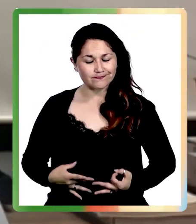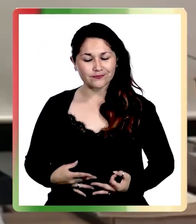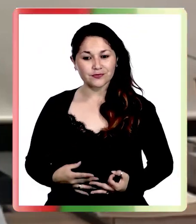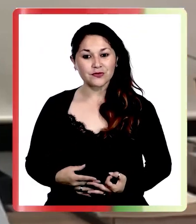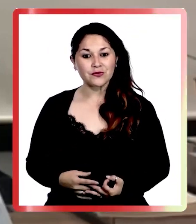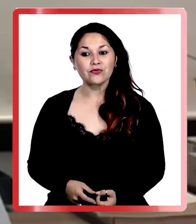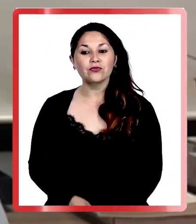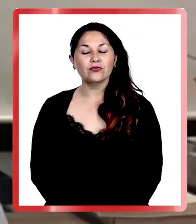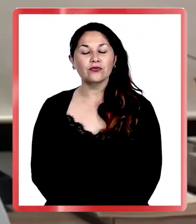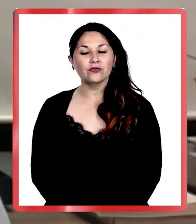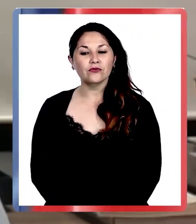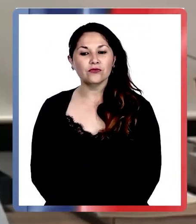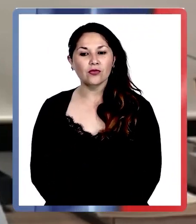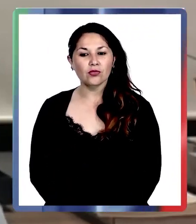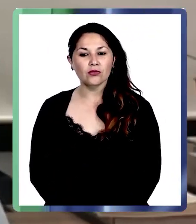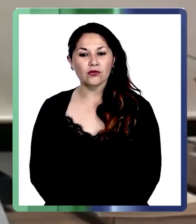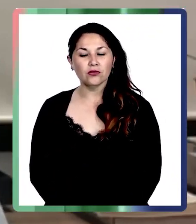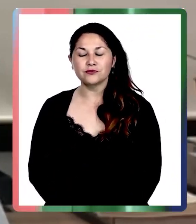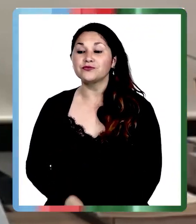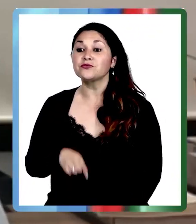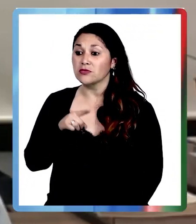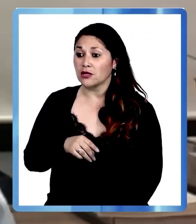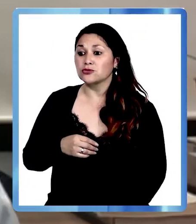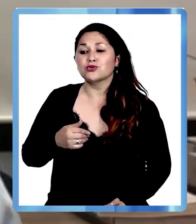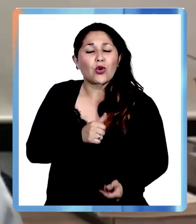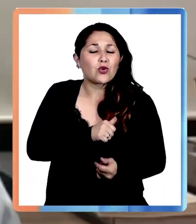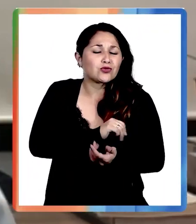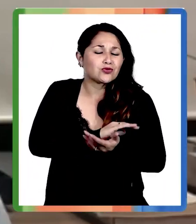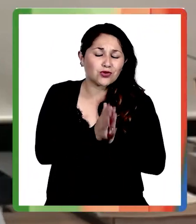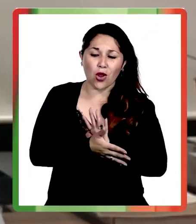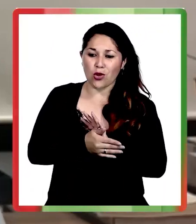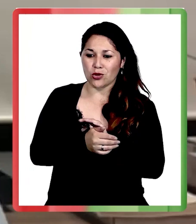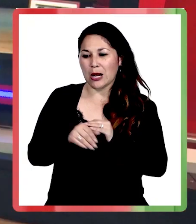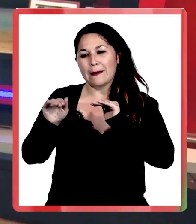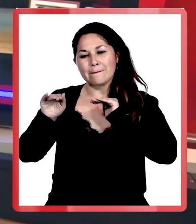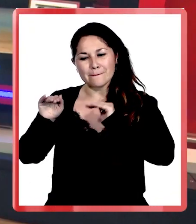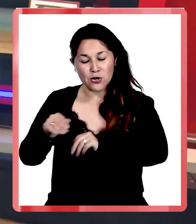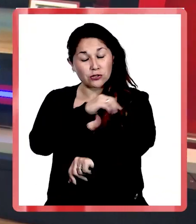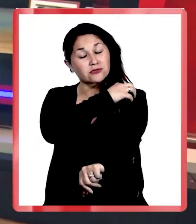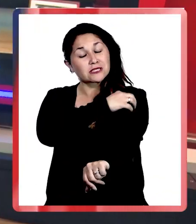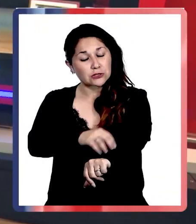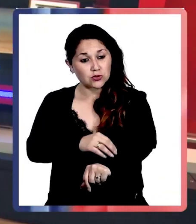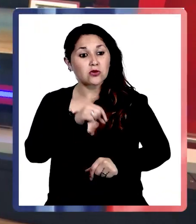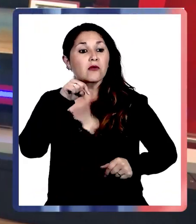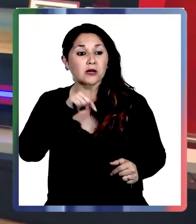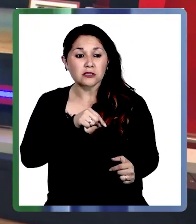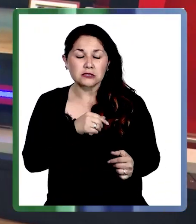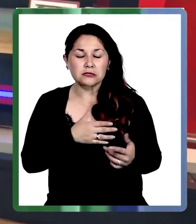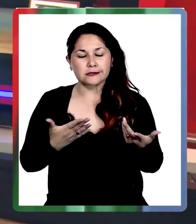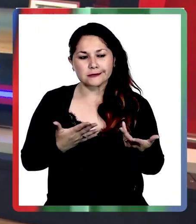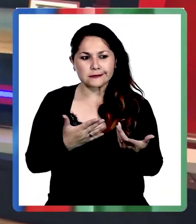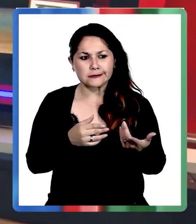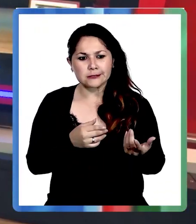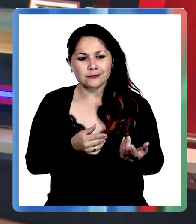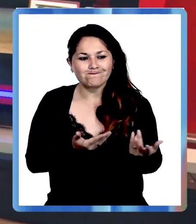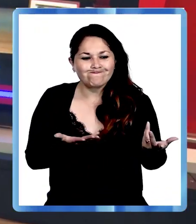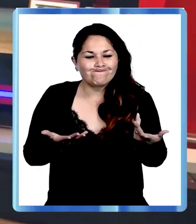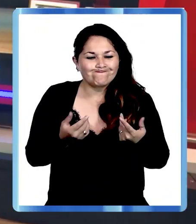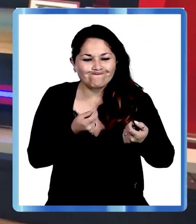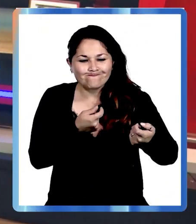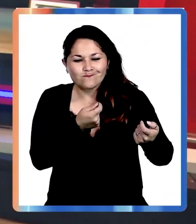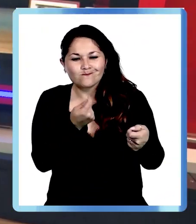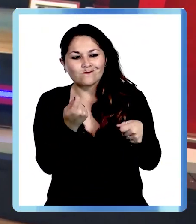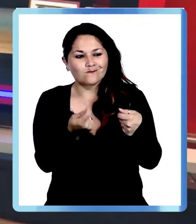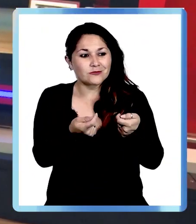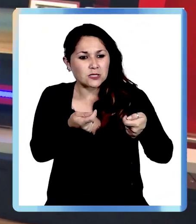que debernos y darles todo nuestro apoyo a las regiones. Hemos llegado a este tirón de mantel, si podemos decirlo de